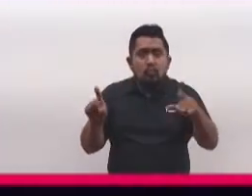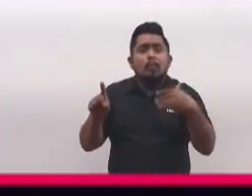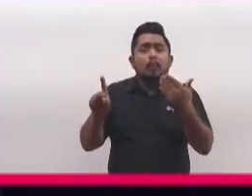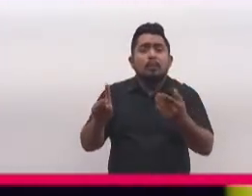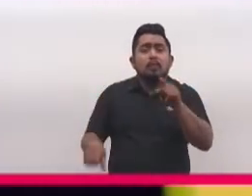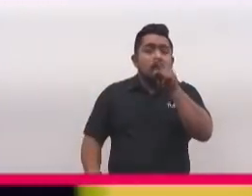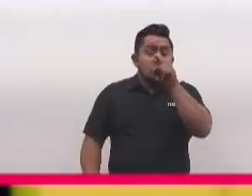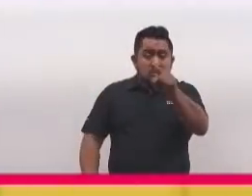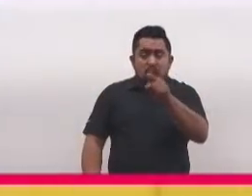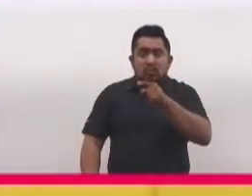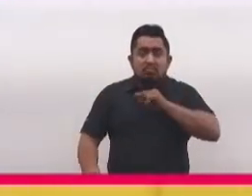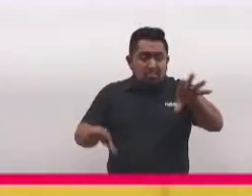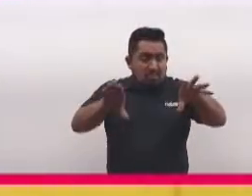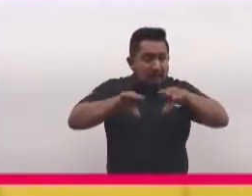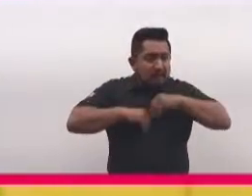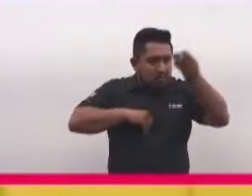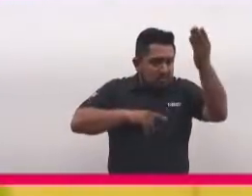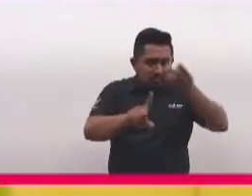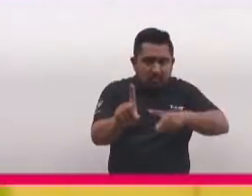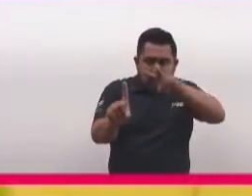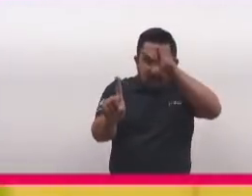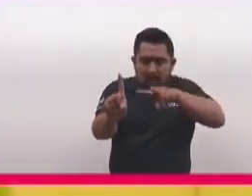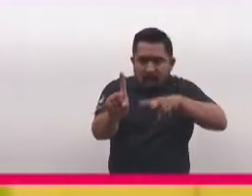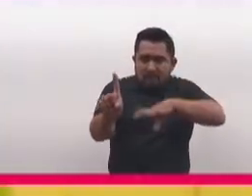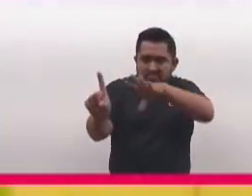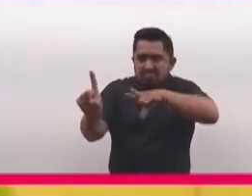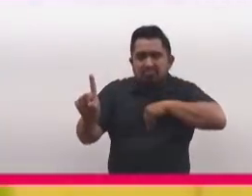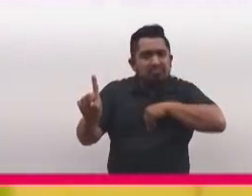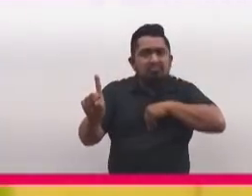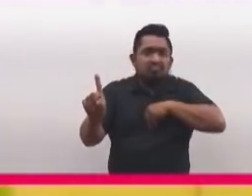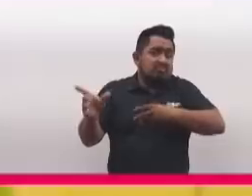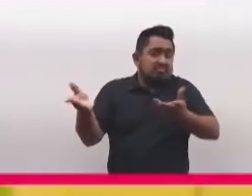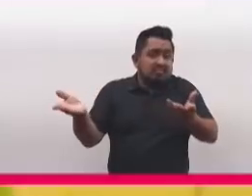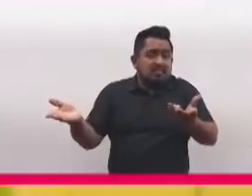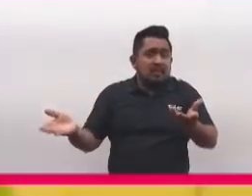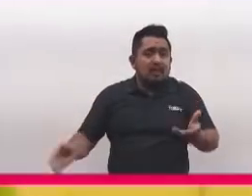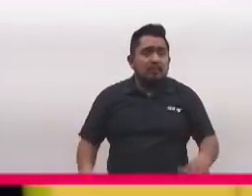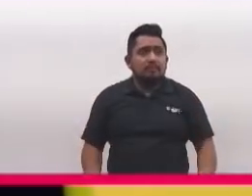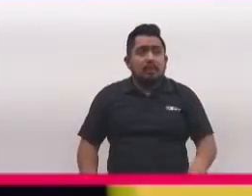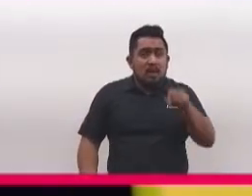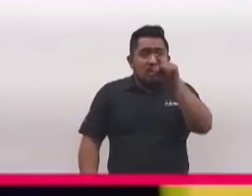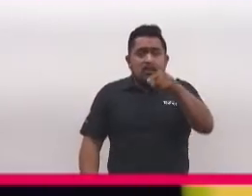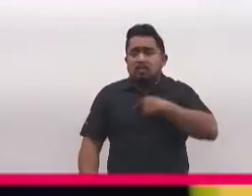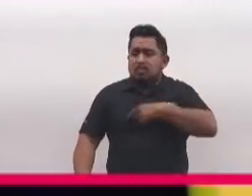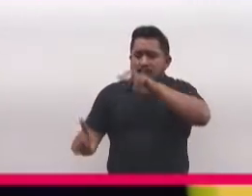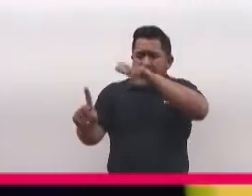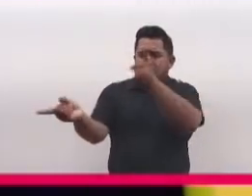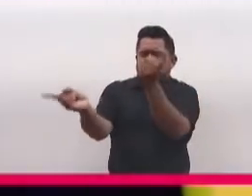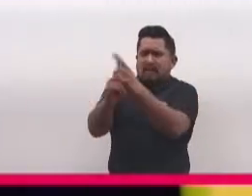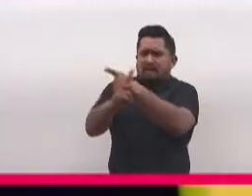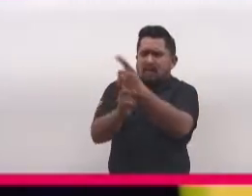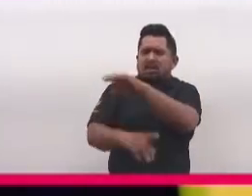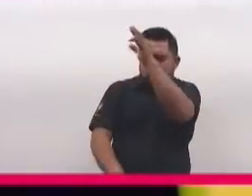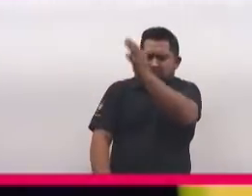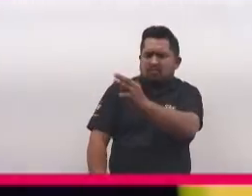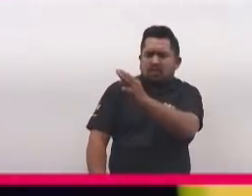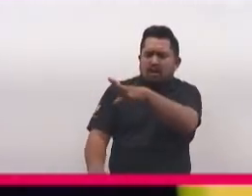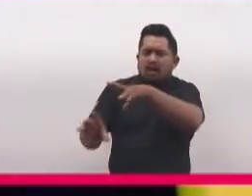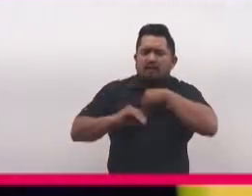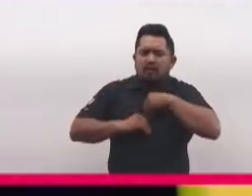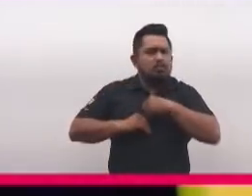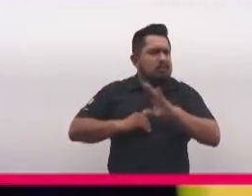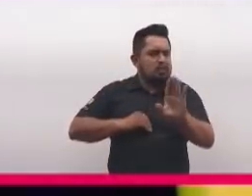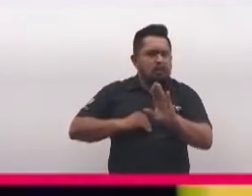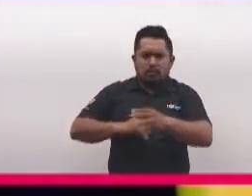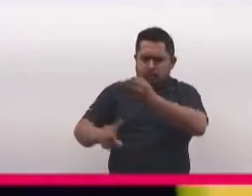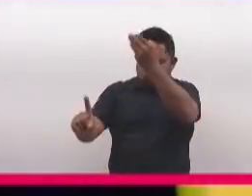porque no ha aprendido a aceptarlos tal y como son porque usted quiere imponerle a sus amigos estilos de vida lockyer evangelizar restregándole